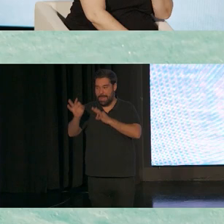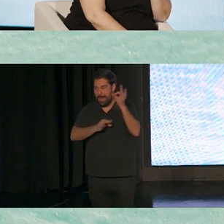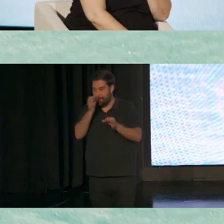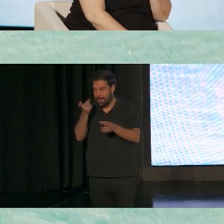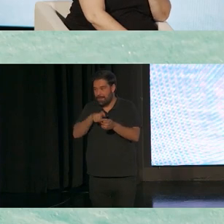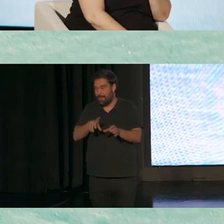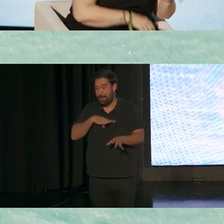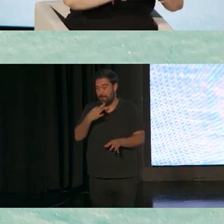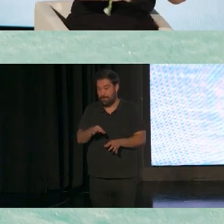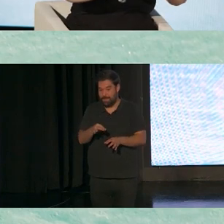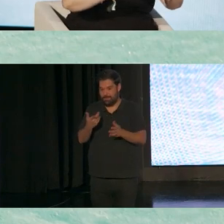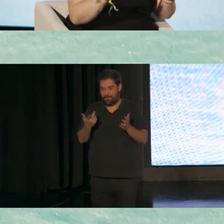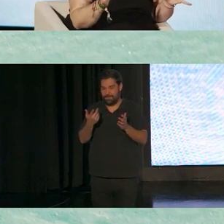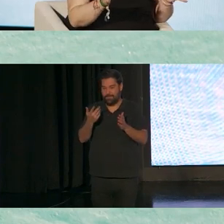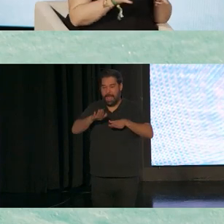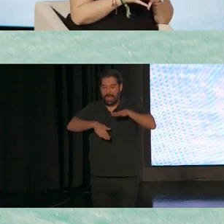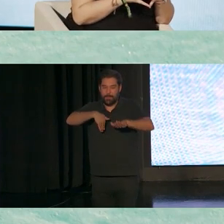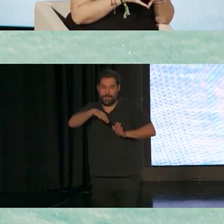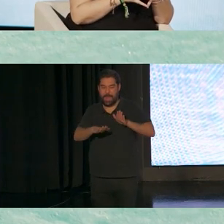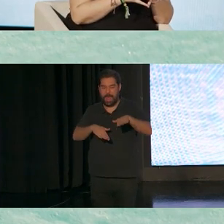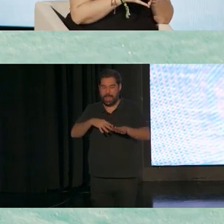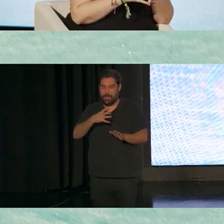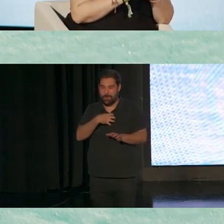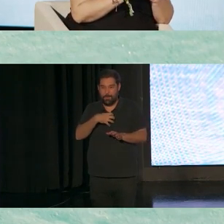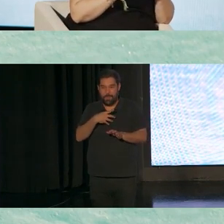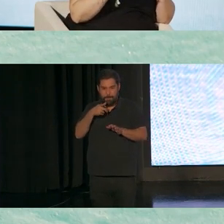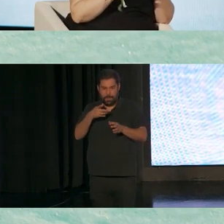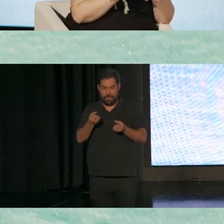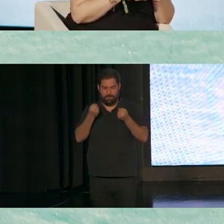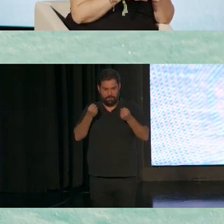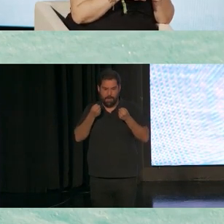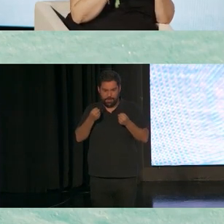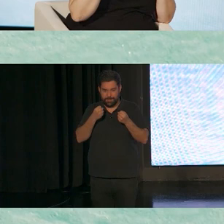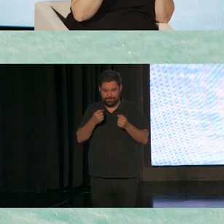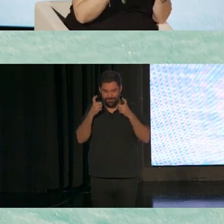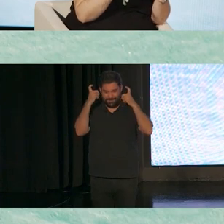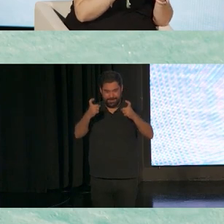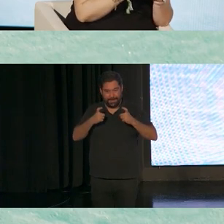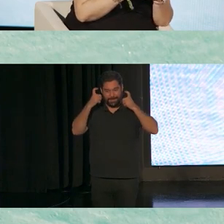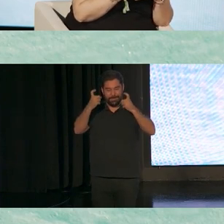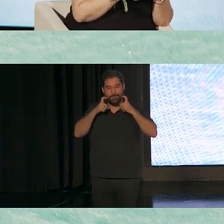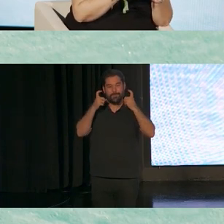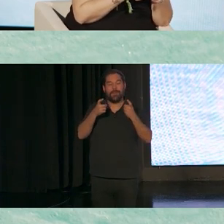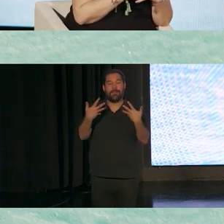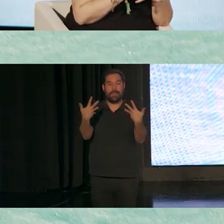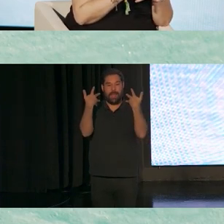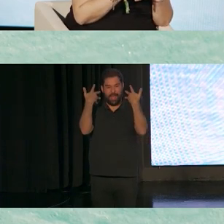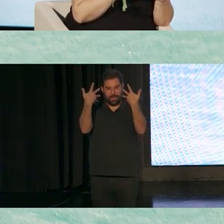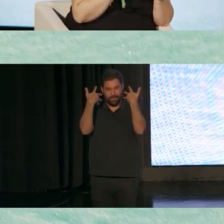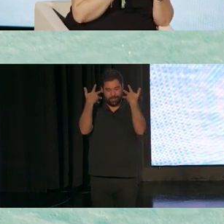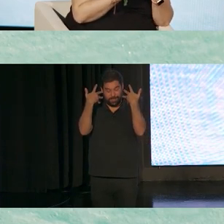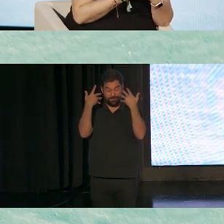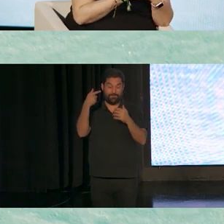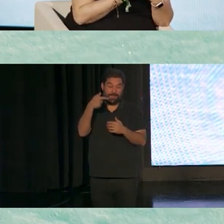empezó con dos años pero no caminaba entraba a gatas como una campeona Y nos asesoró en eso y